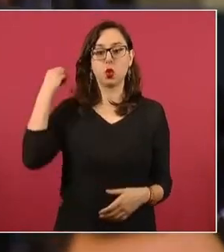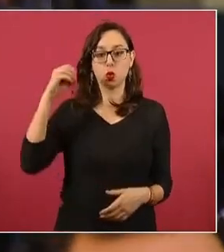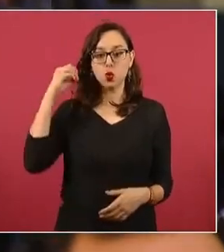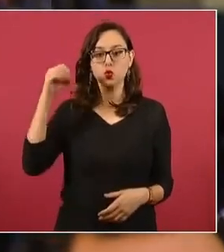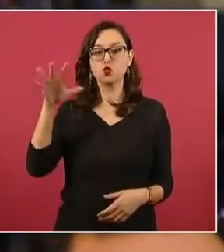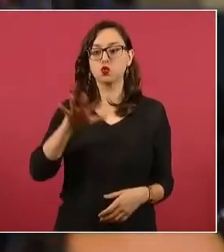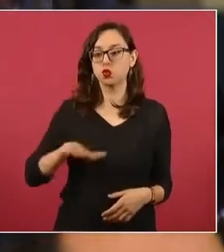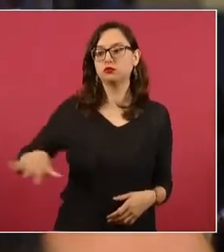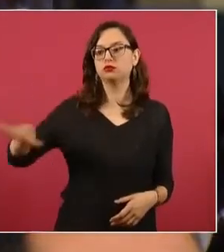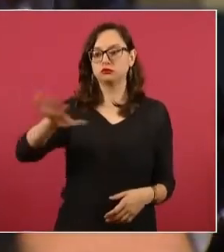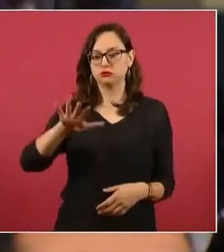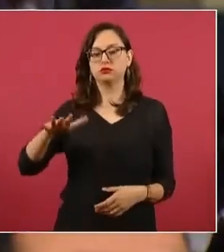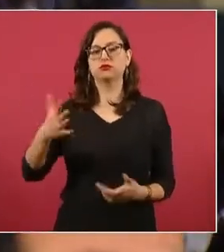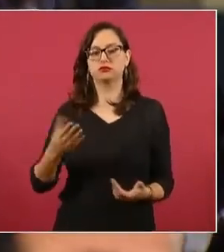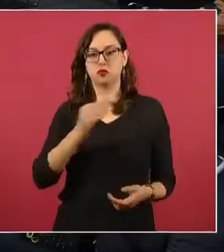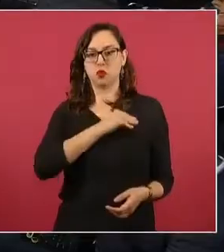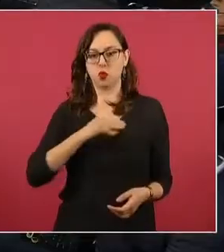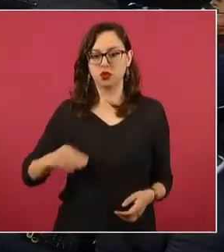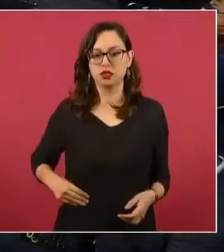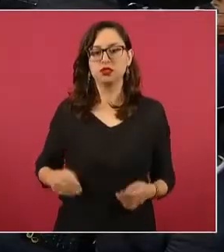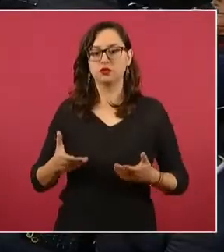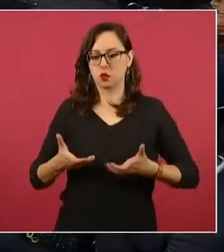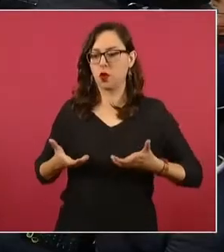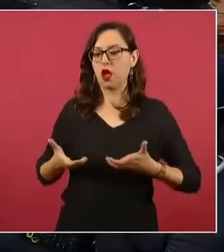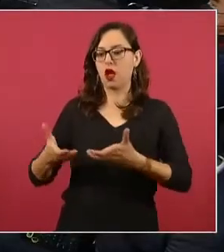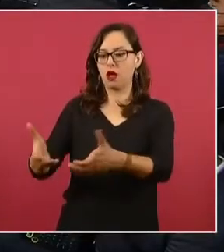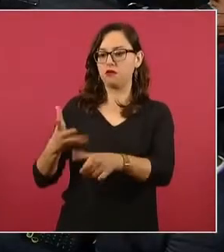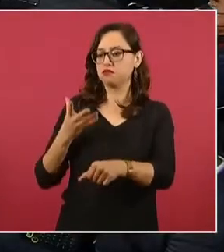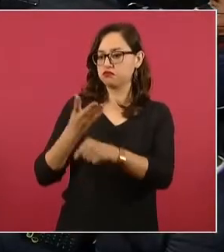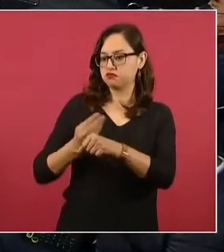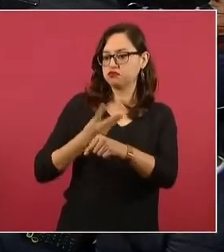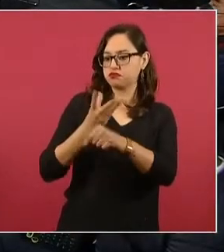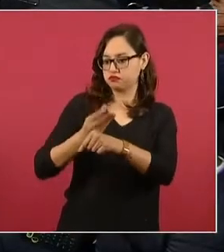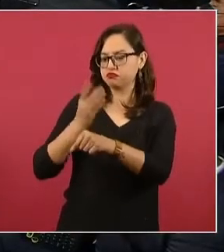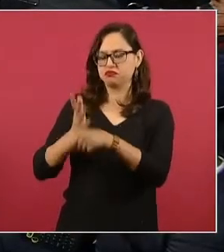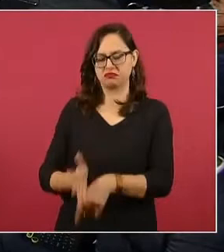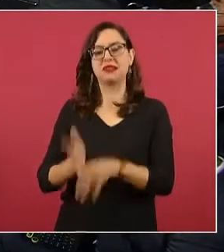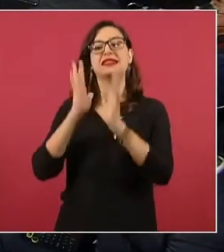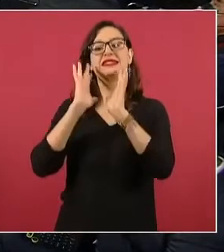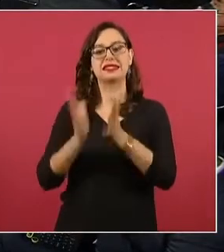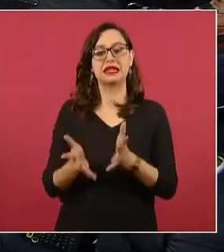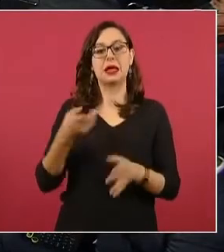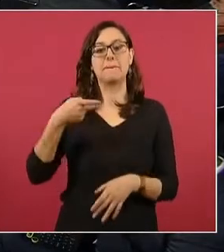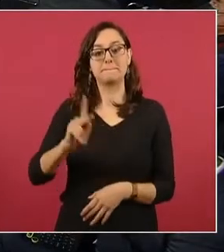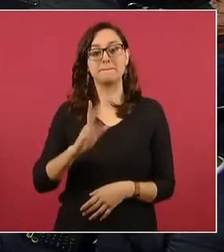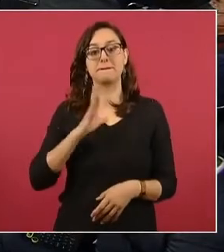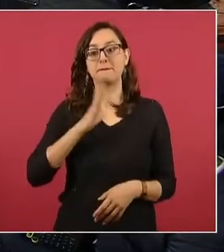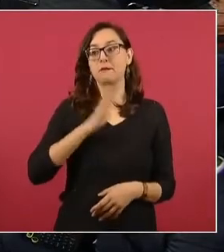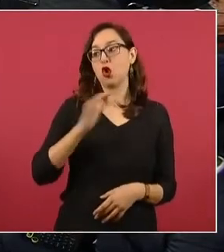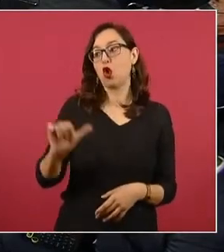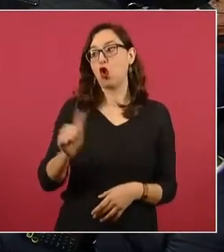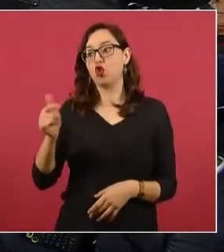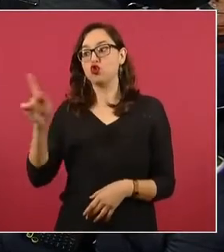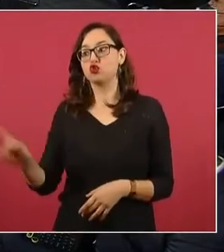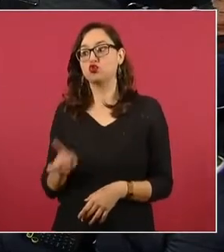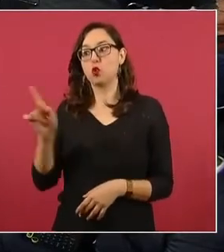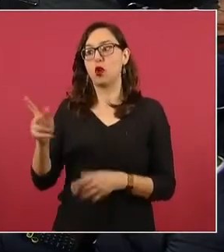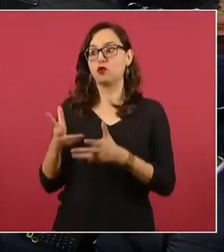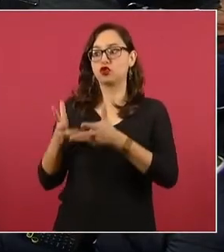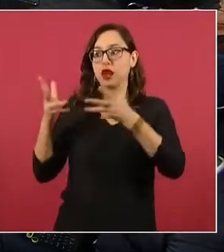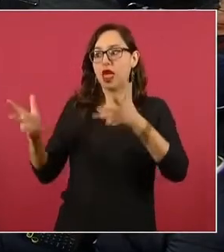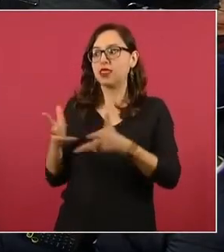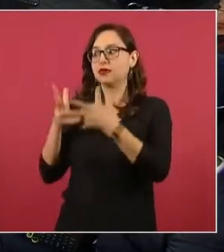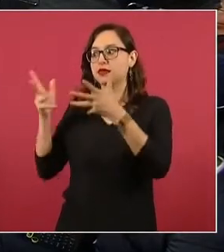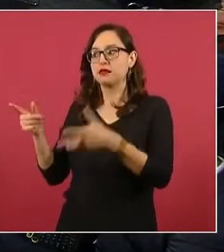cabeceras municipales, pero hay agencias que son más grandes a veces que las cabeceras municipales. El gobernador electo habló de un programa